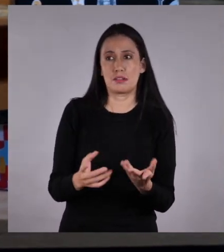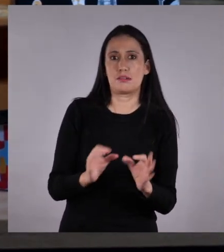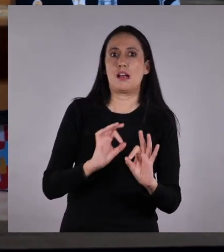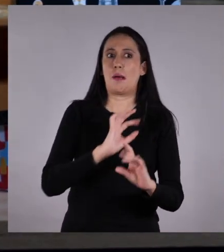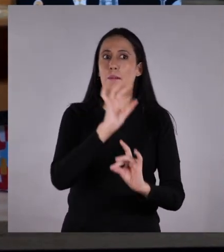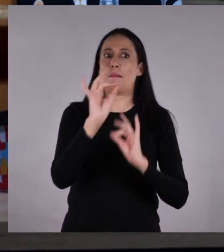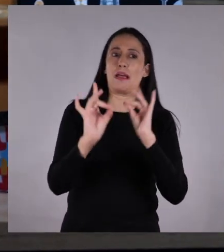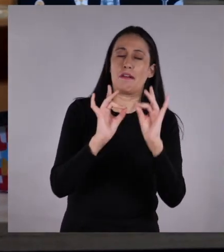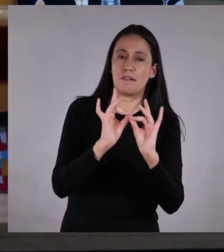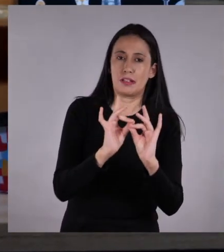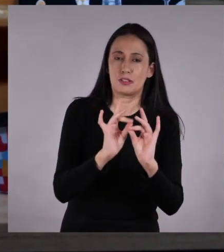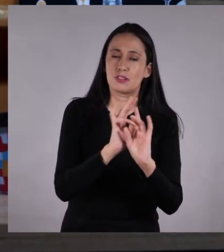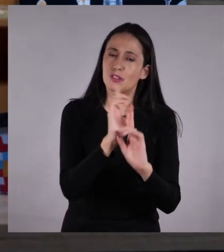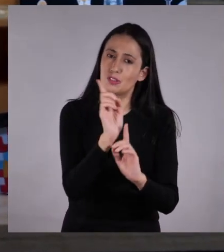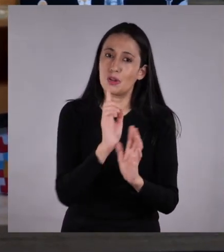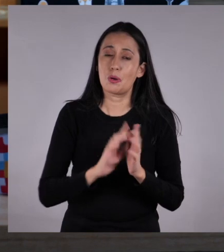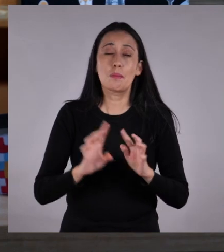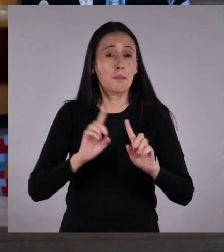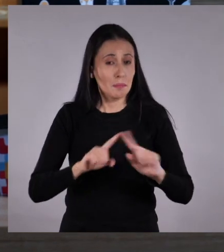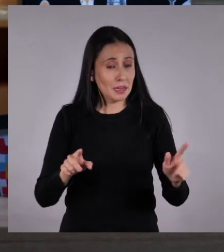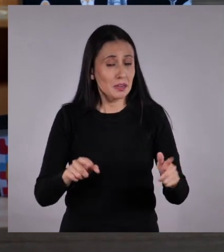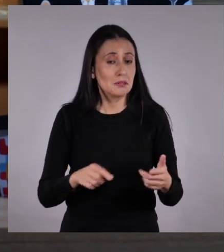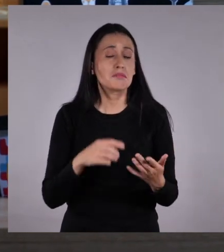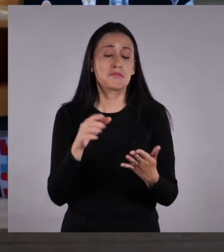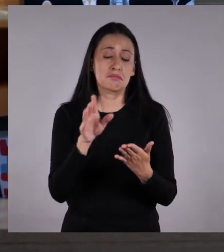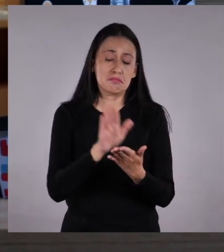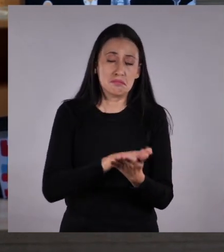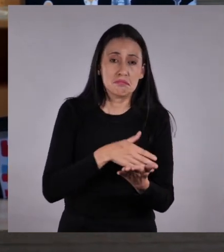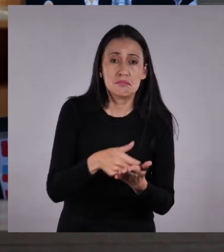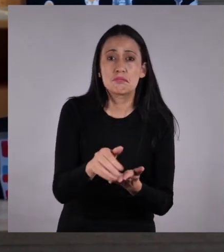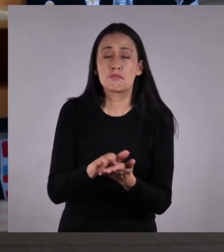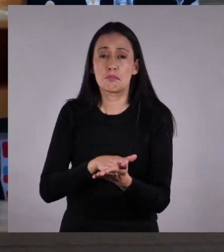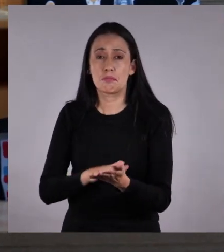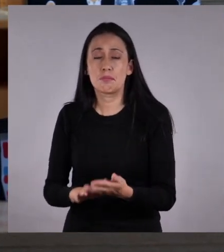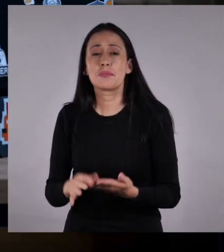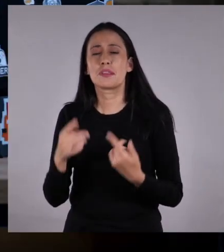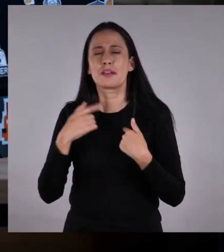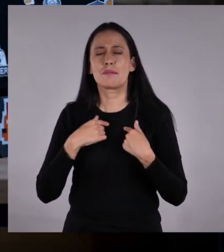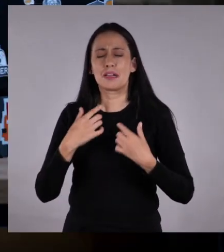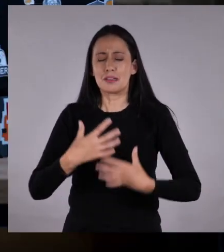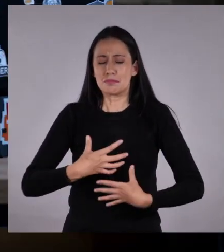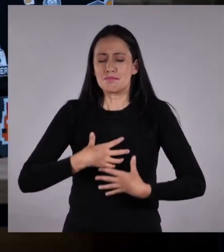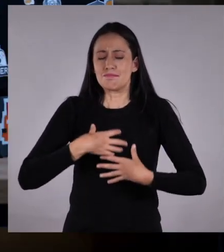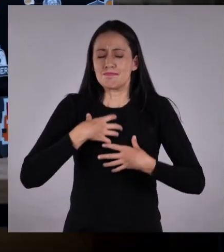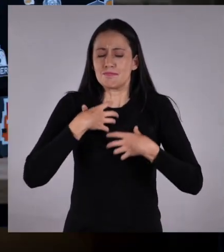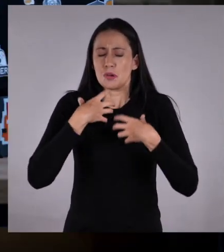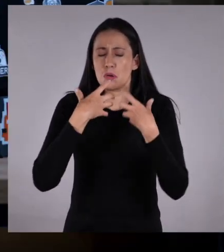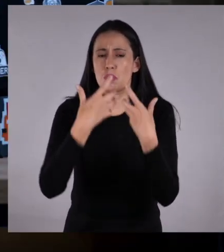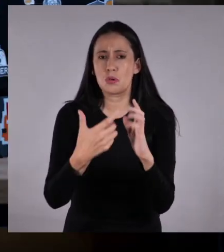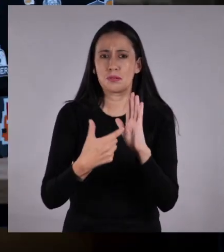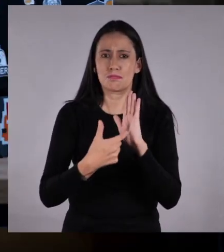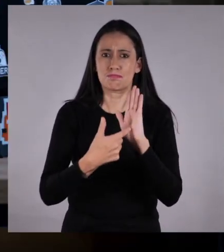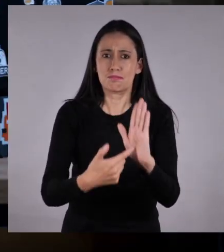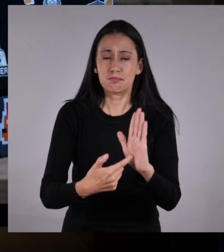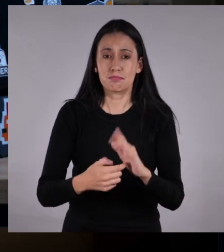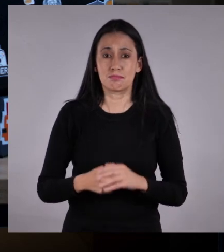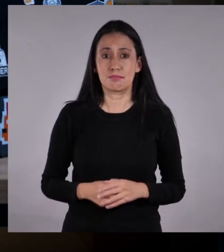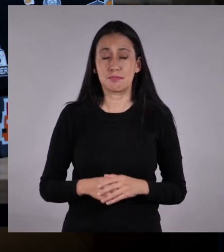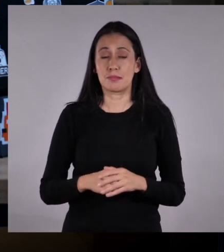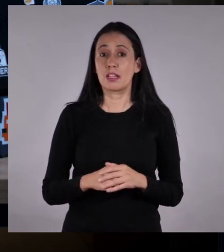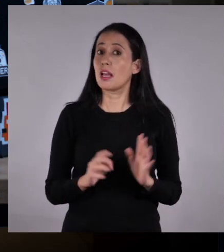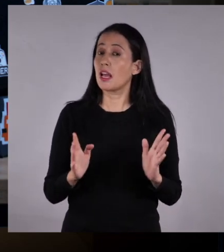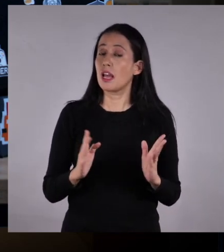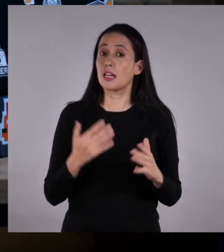Pero arte para uno mismo, para sacar emociones y expresarse. Y no solo el arte nos puede